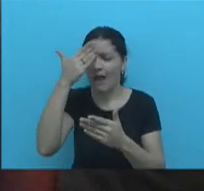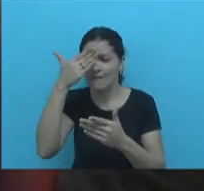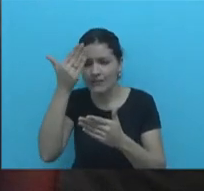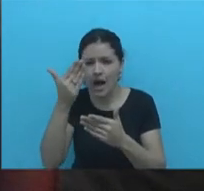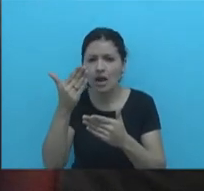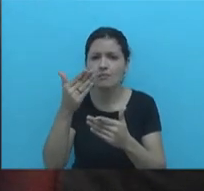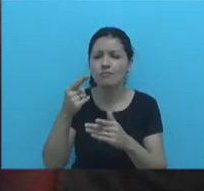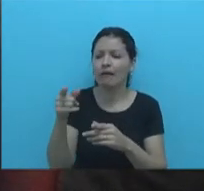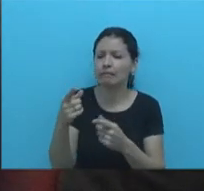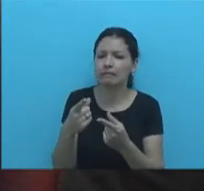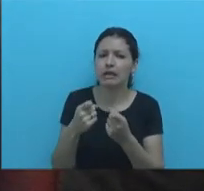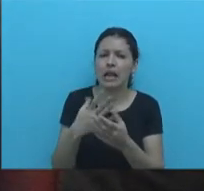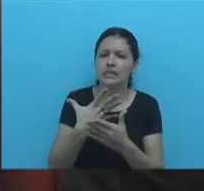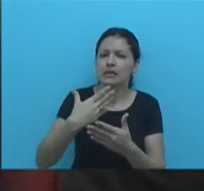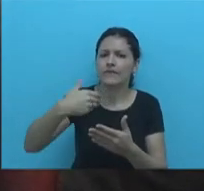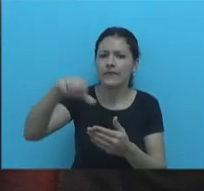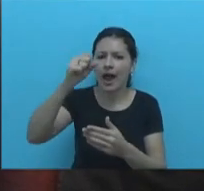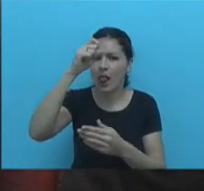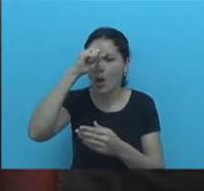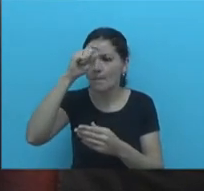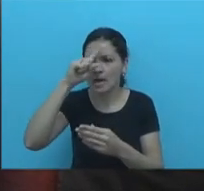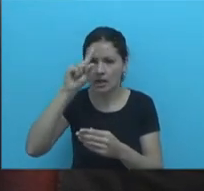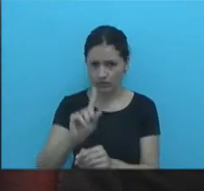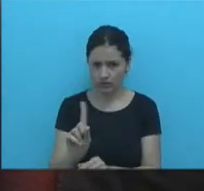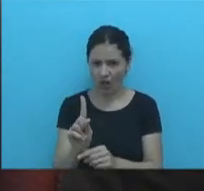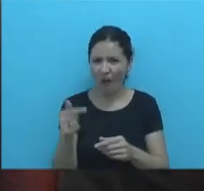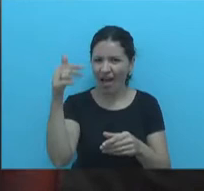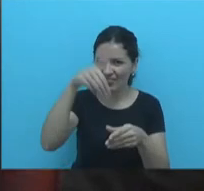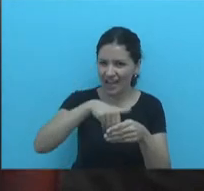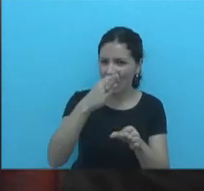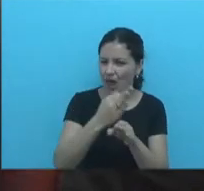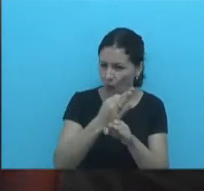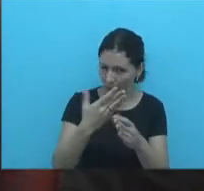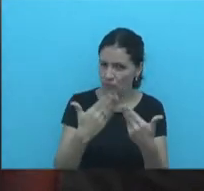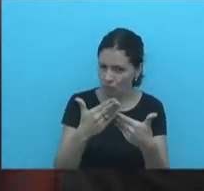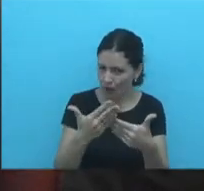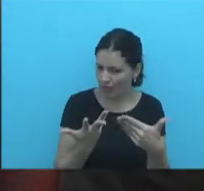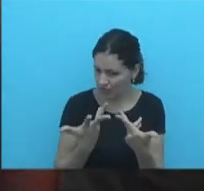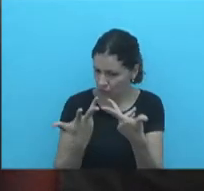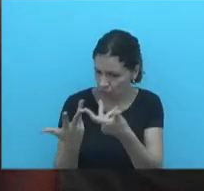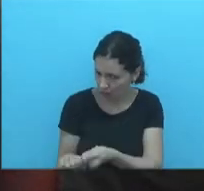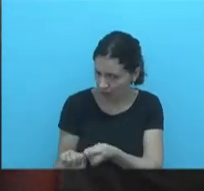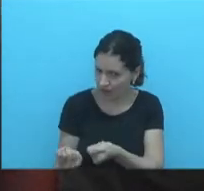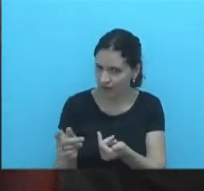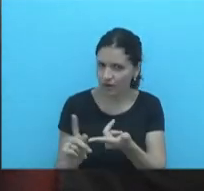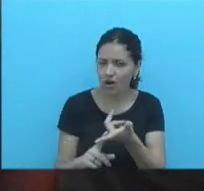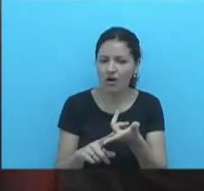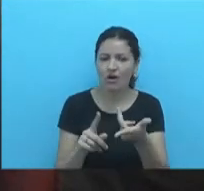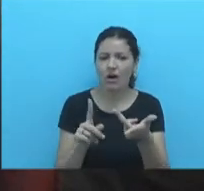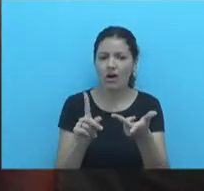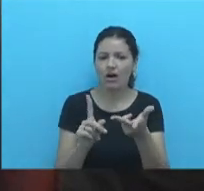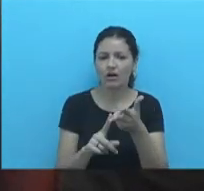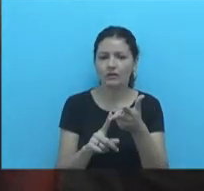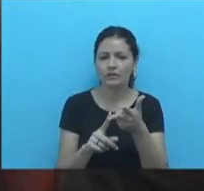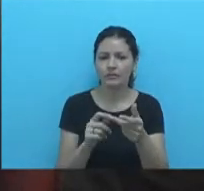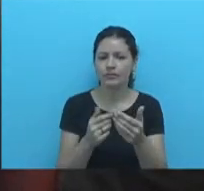problemática que surge ante la imposibilidad de resolver una situación sin los recursos específicos, incursionar en el